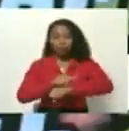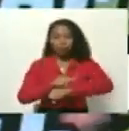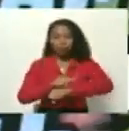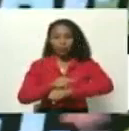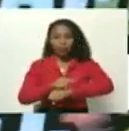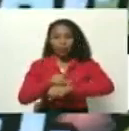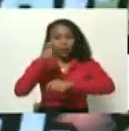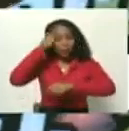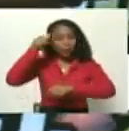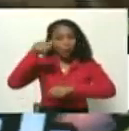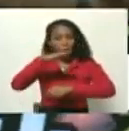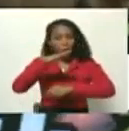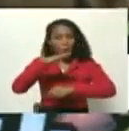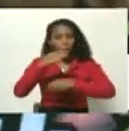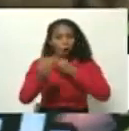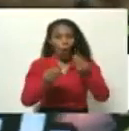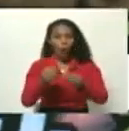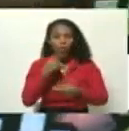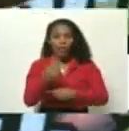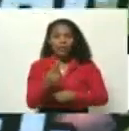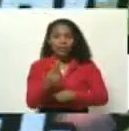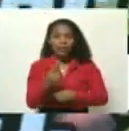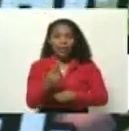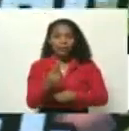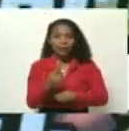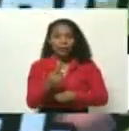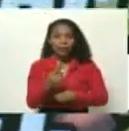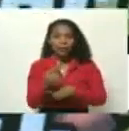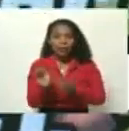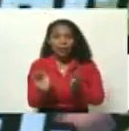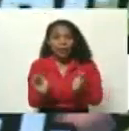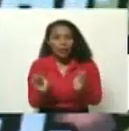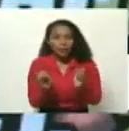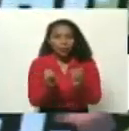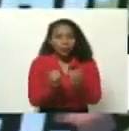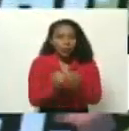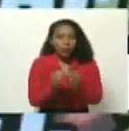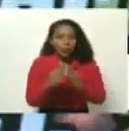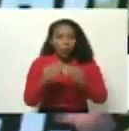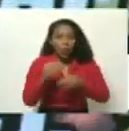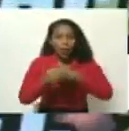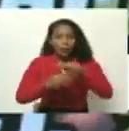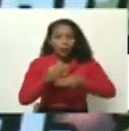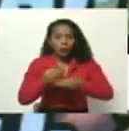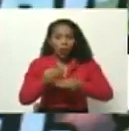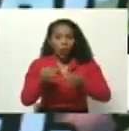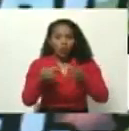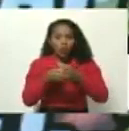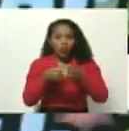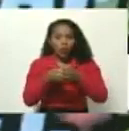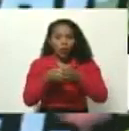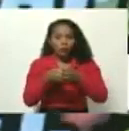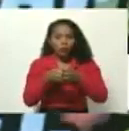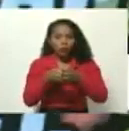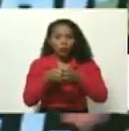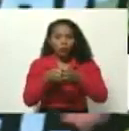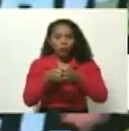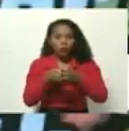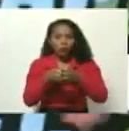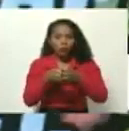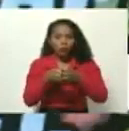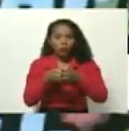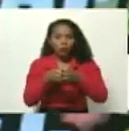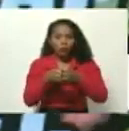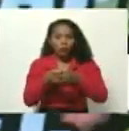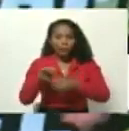del pueblo, como lo decía Meliach, agolpándose y atomizándose en los cuarteles